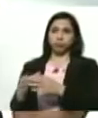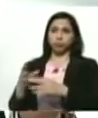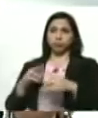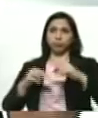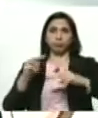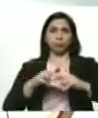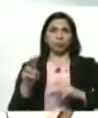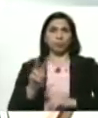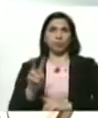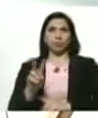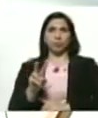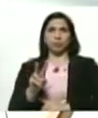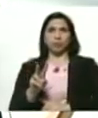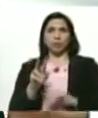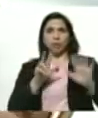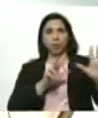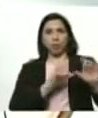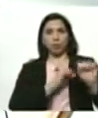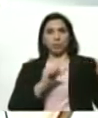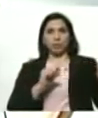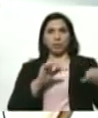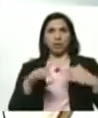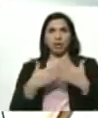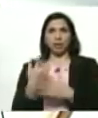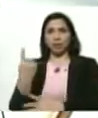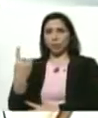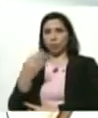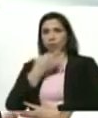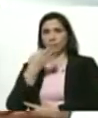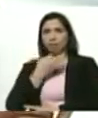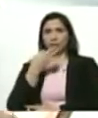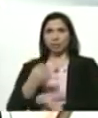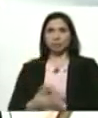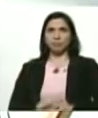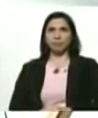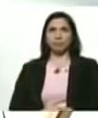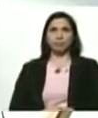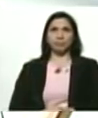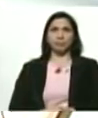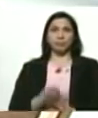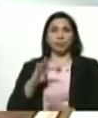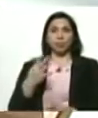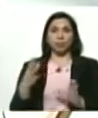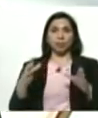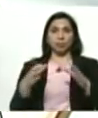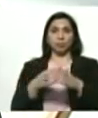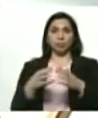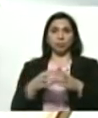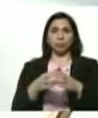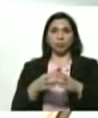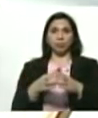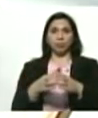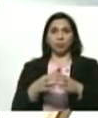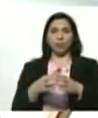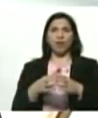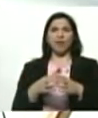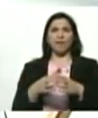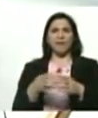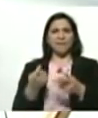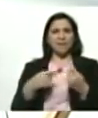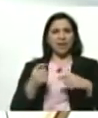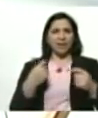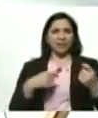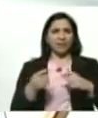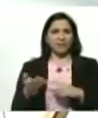venezuela es de 8 de la mañana a una de la tarde el cuarto sector son las ferreterías presidentes